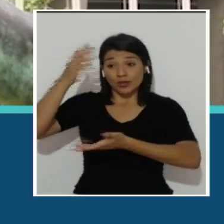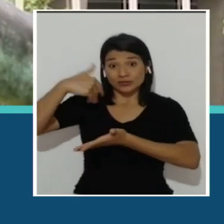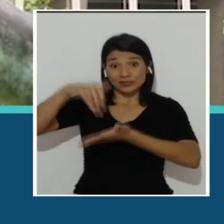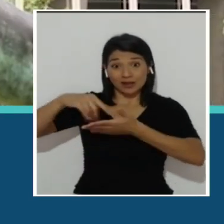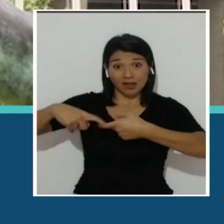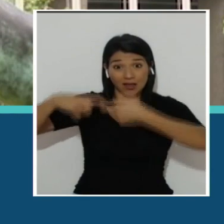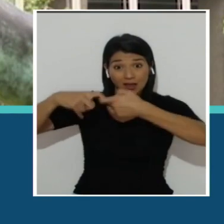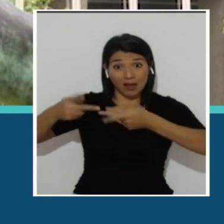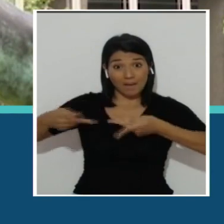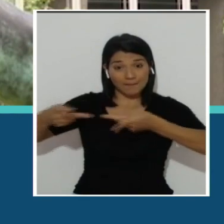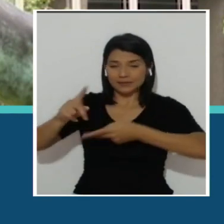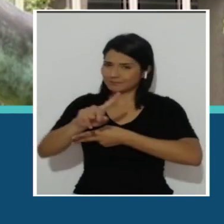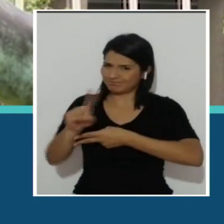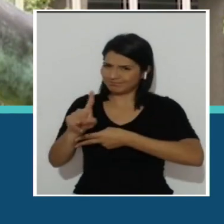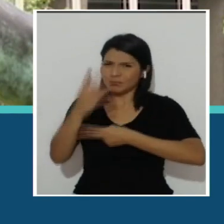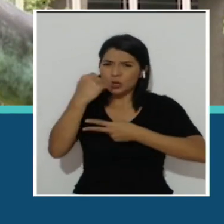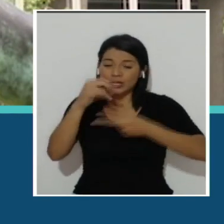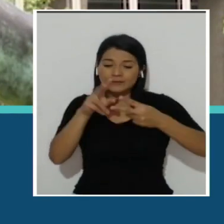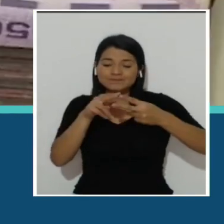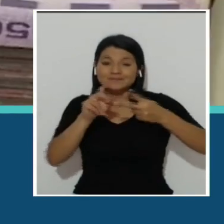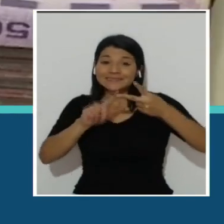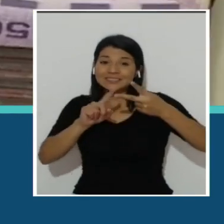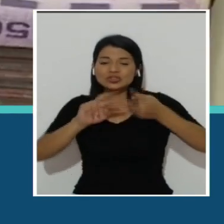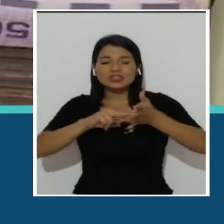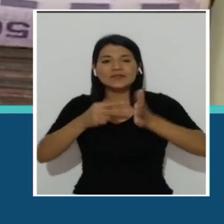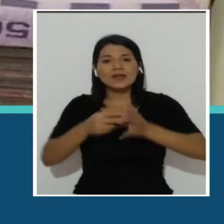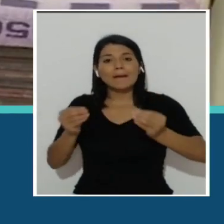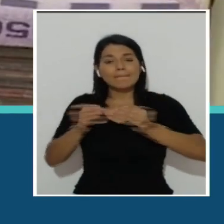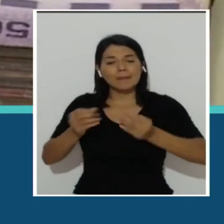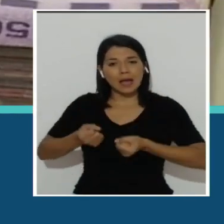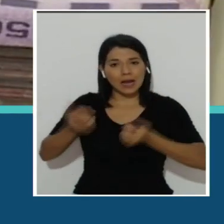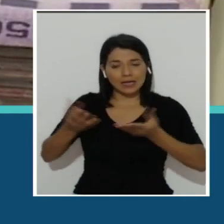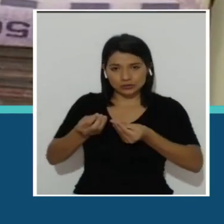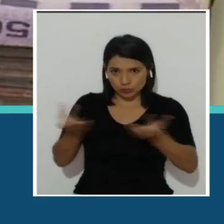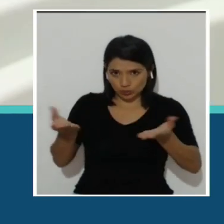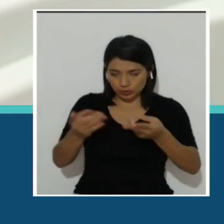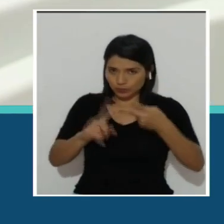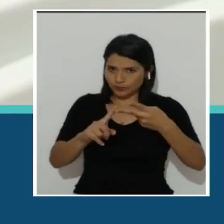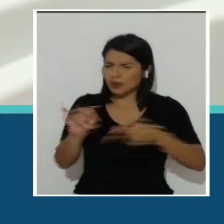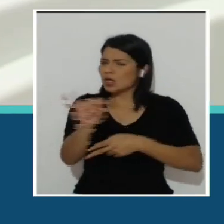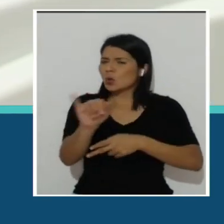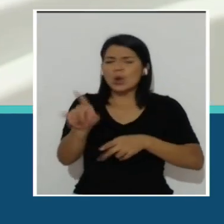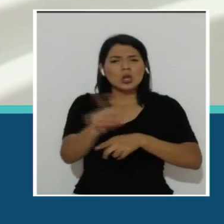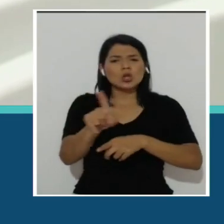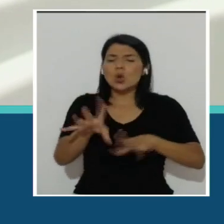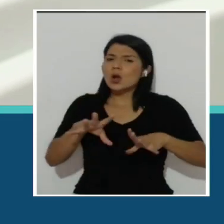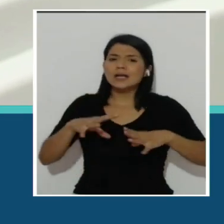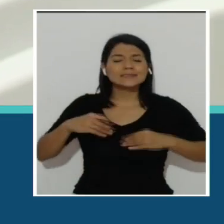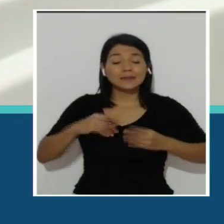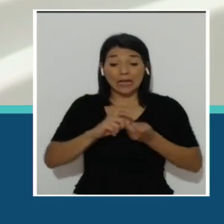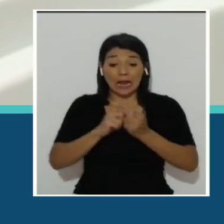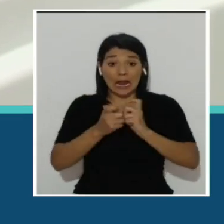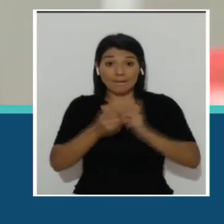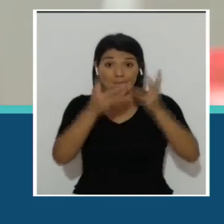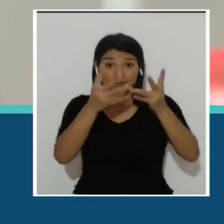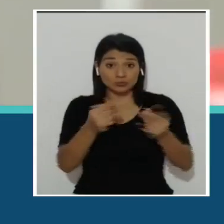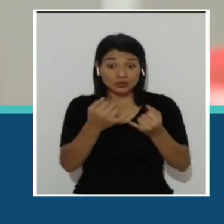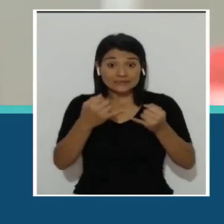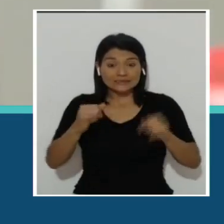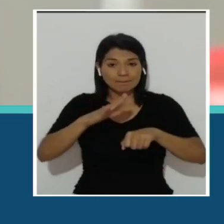gasto público. Tampoco aceptarán una solicitud para hacer modificaciones en el presupuesto sin la aprobación de la Asamblea Legislativa.